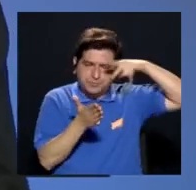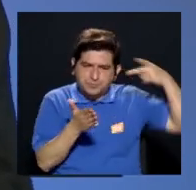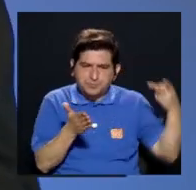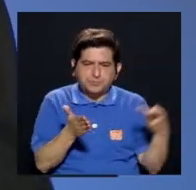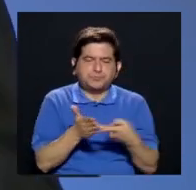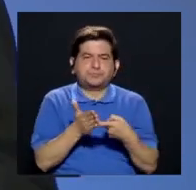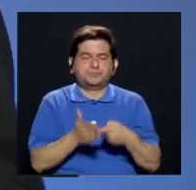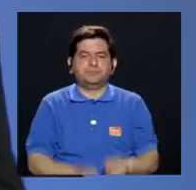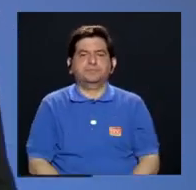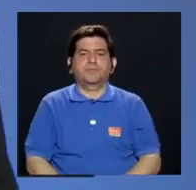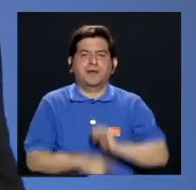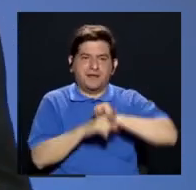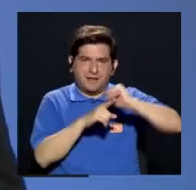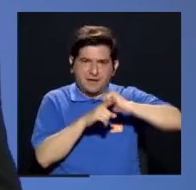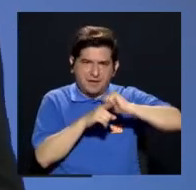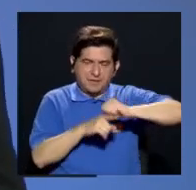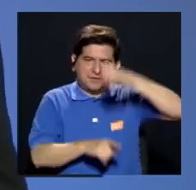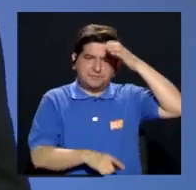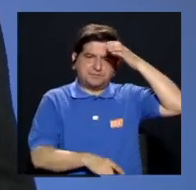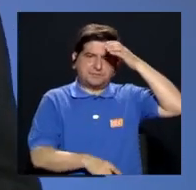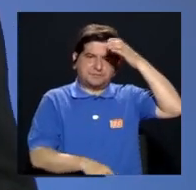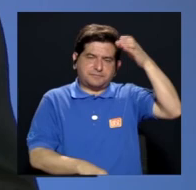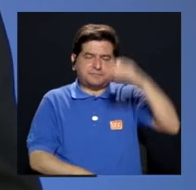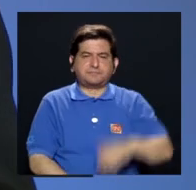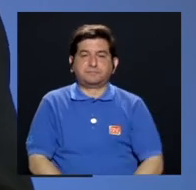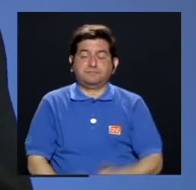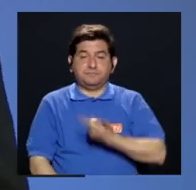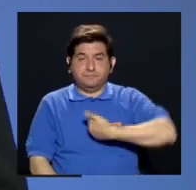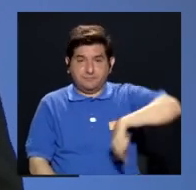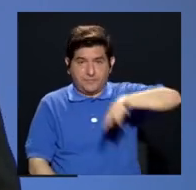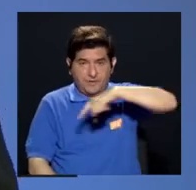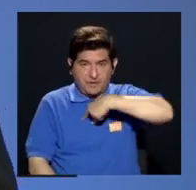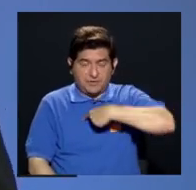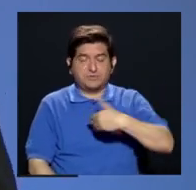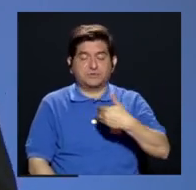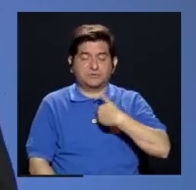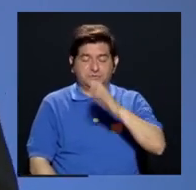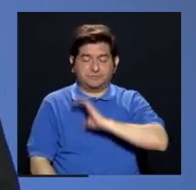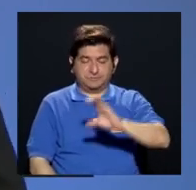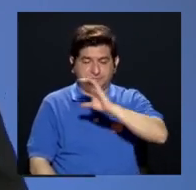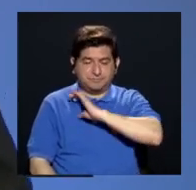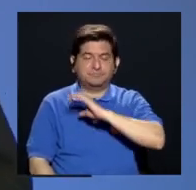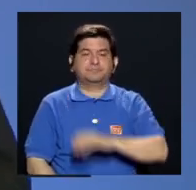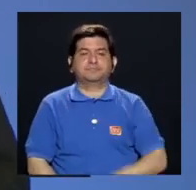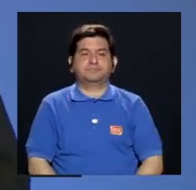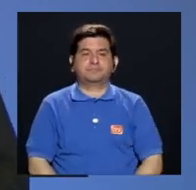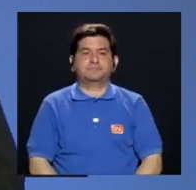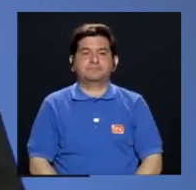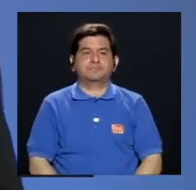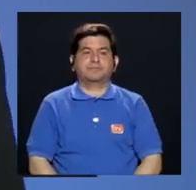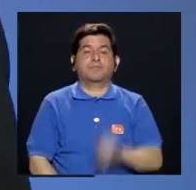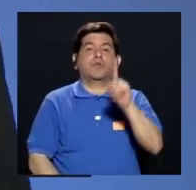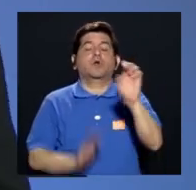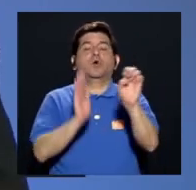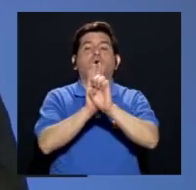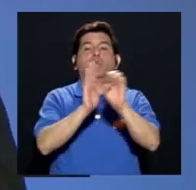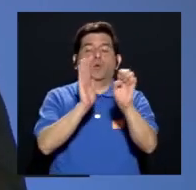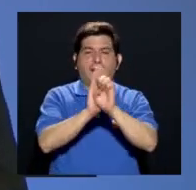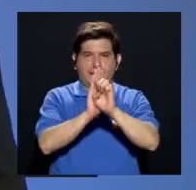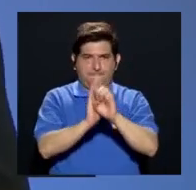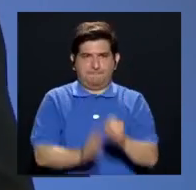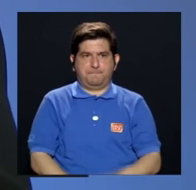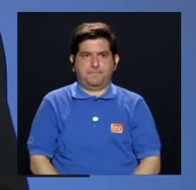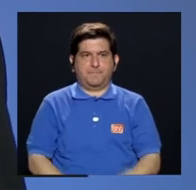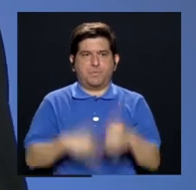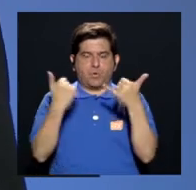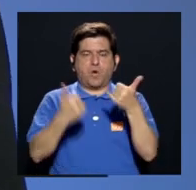significado a las prácticas culturales que nos caracterizan. Y un ejemplo de ello